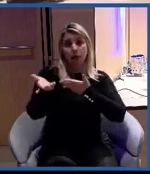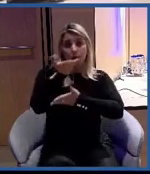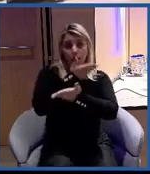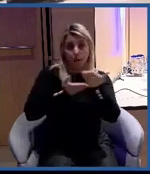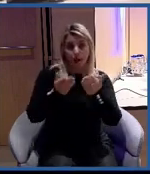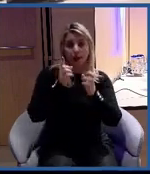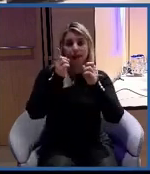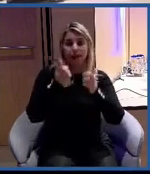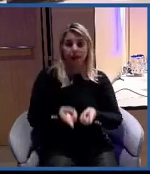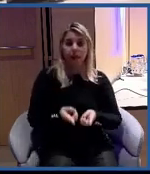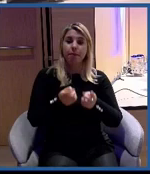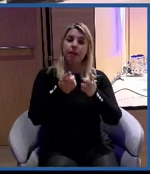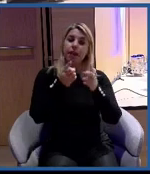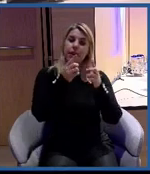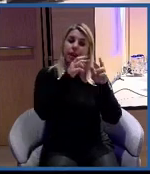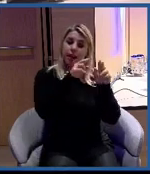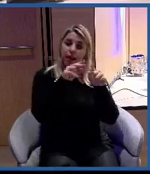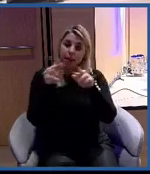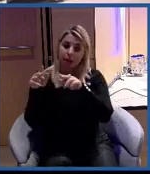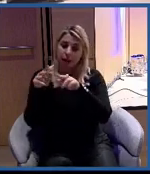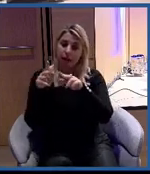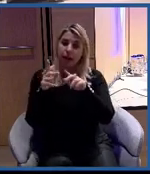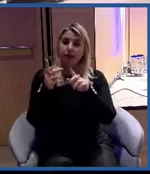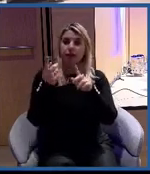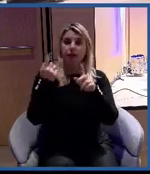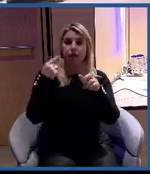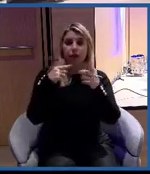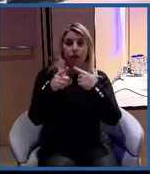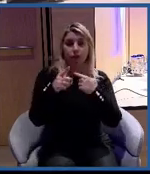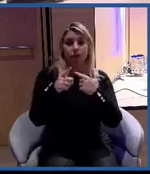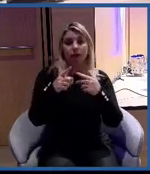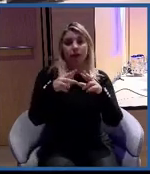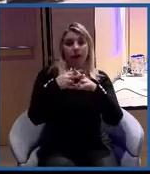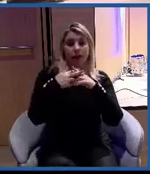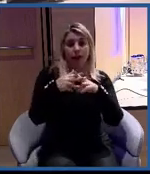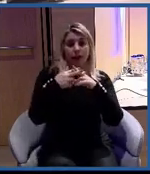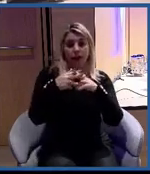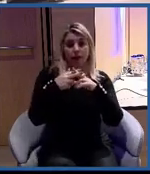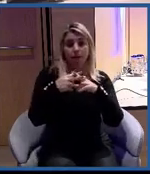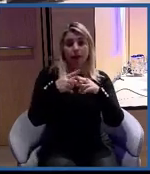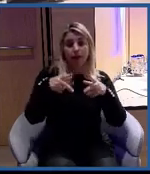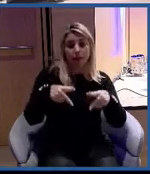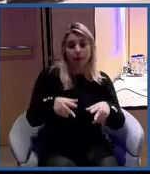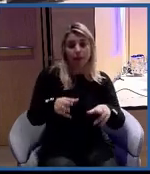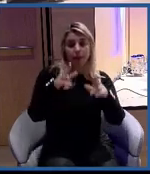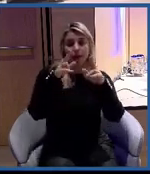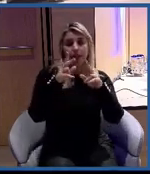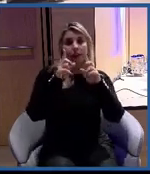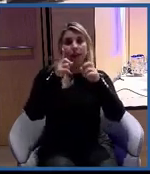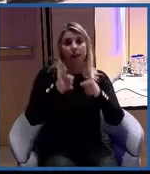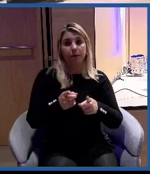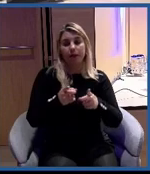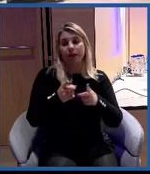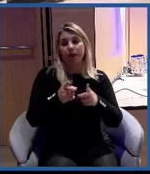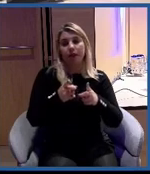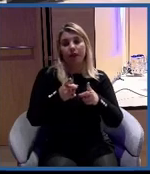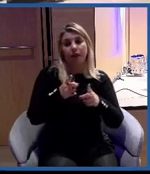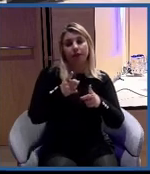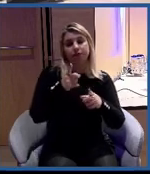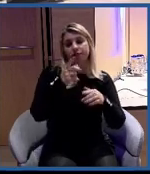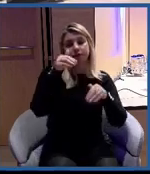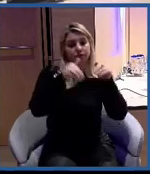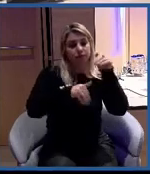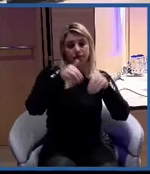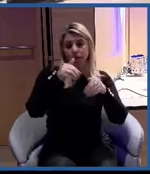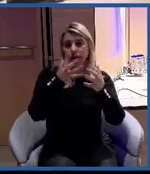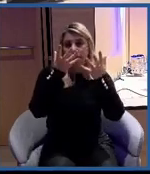todo a replicar la herramienta y la metodología en sus países o en la elección que quieran